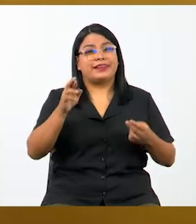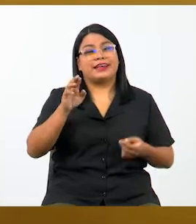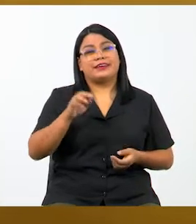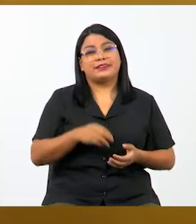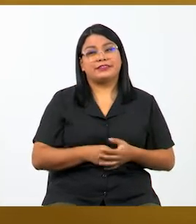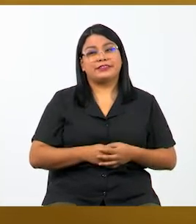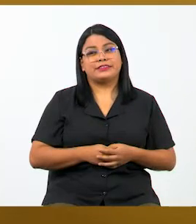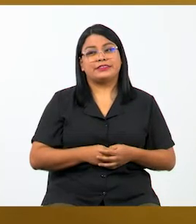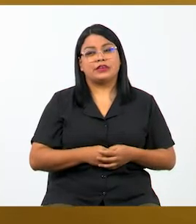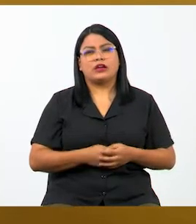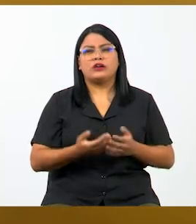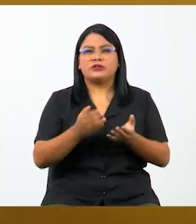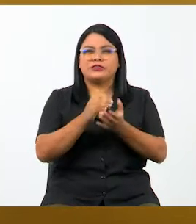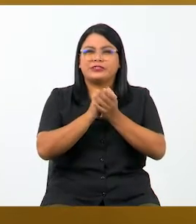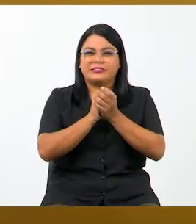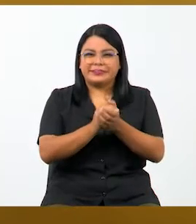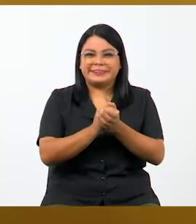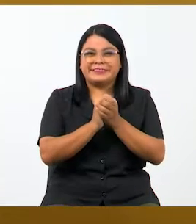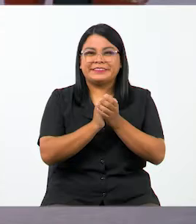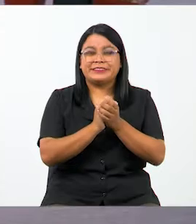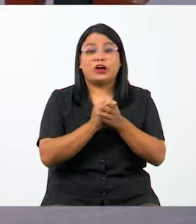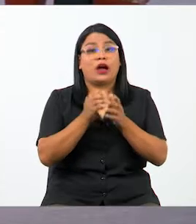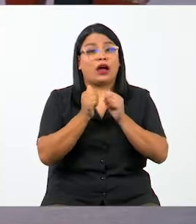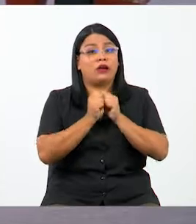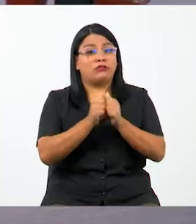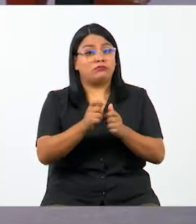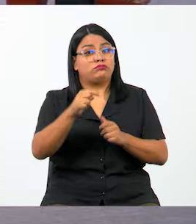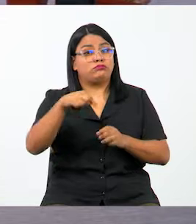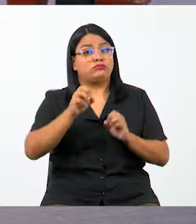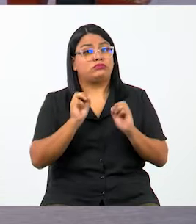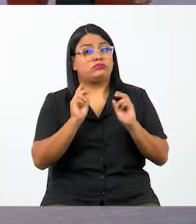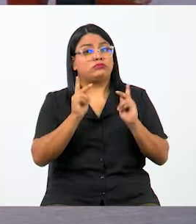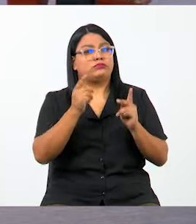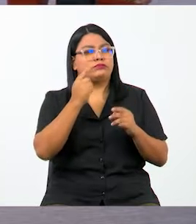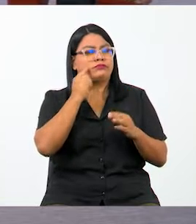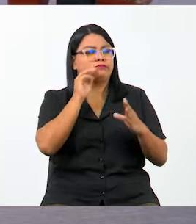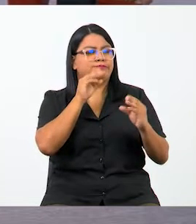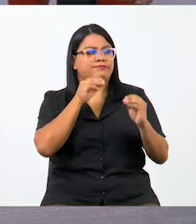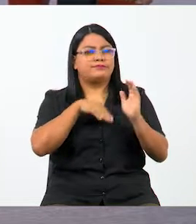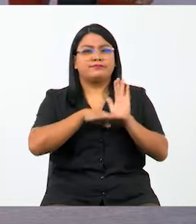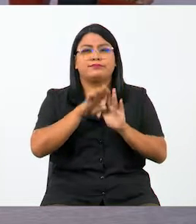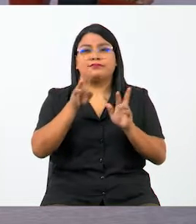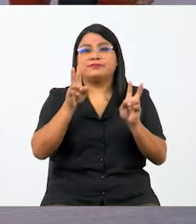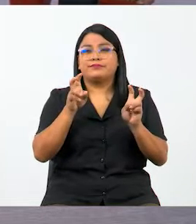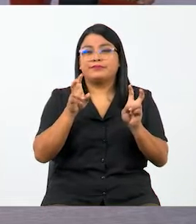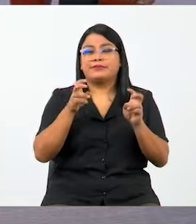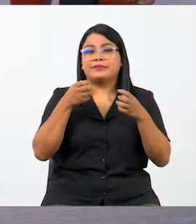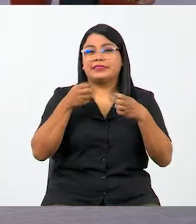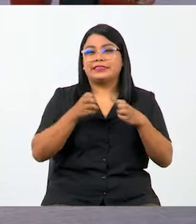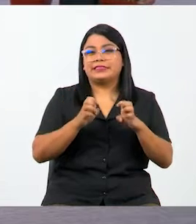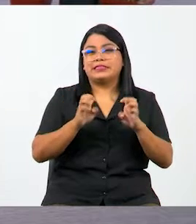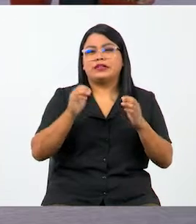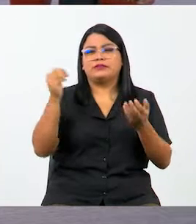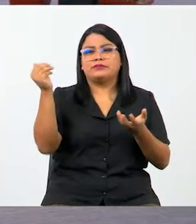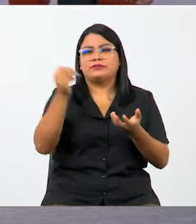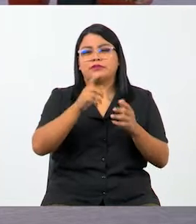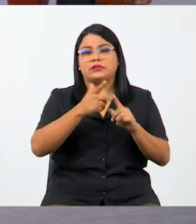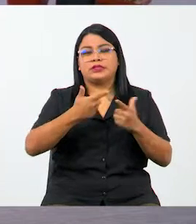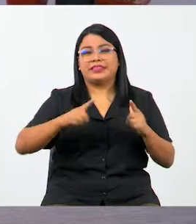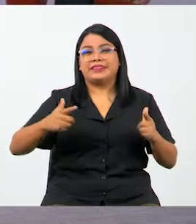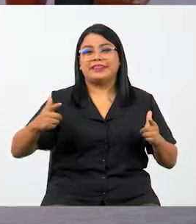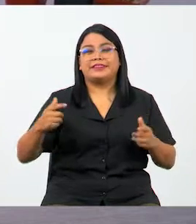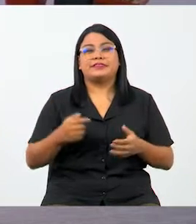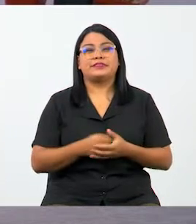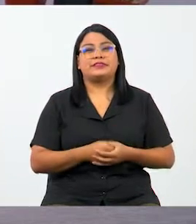ESLengua. Es un gusto, Esmeralda, tenerte con nosotros en esta ocasión para conversar un poco más sobre la estrategia para la enseñanza de la